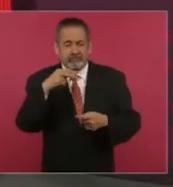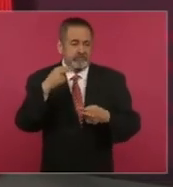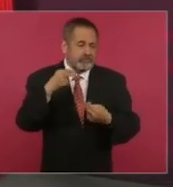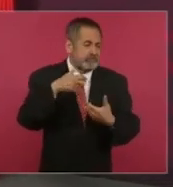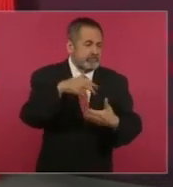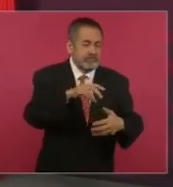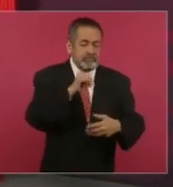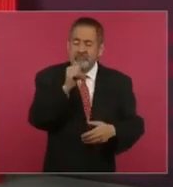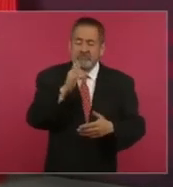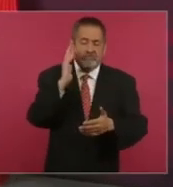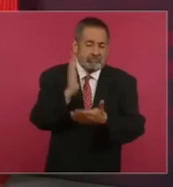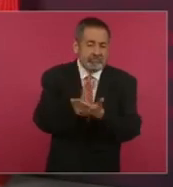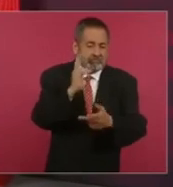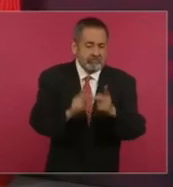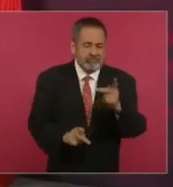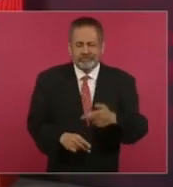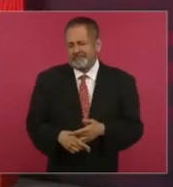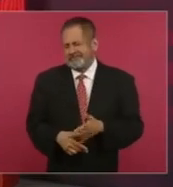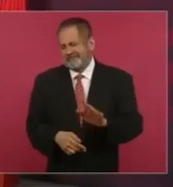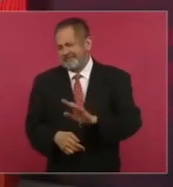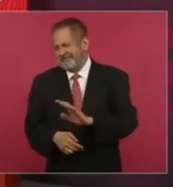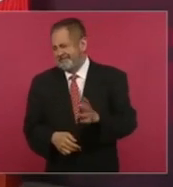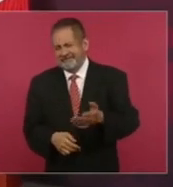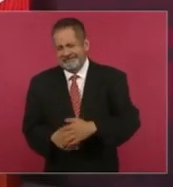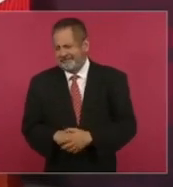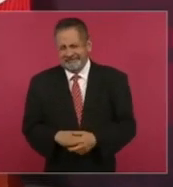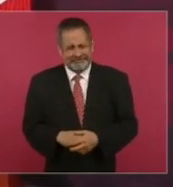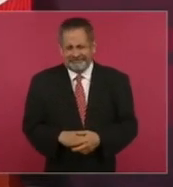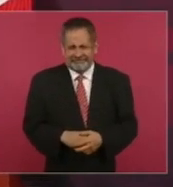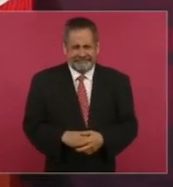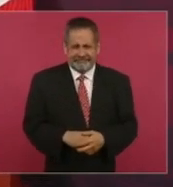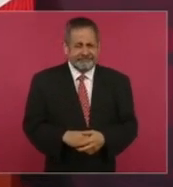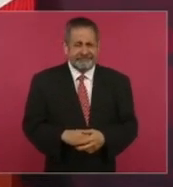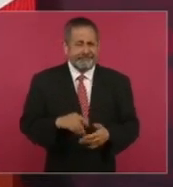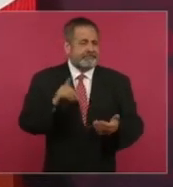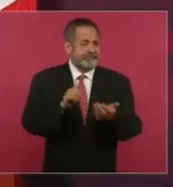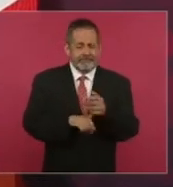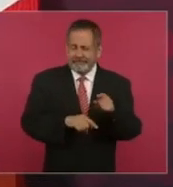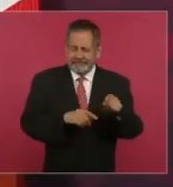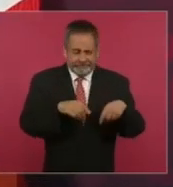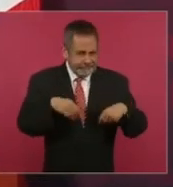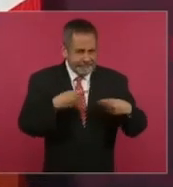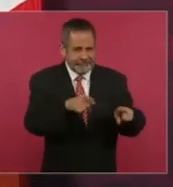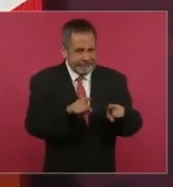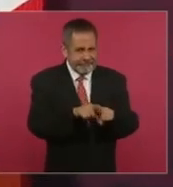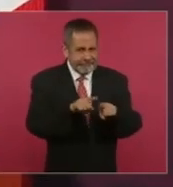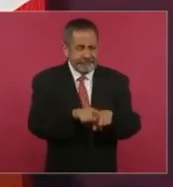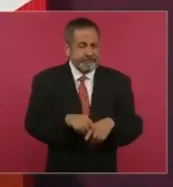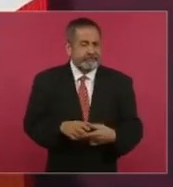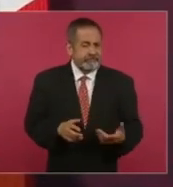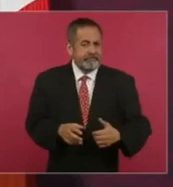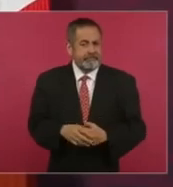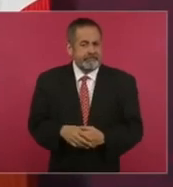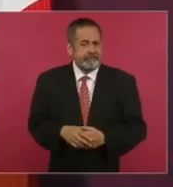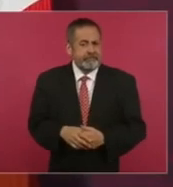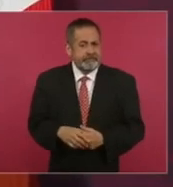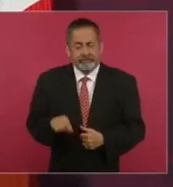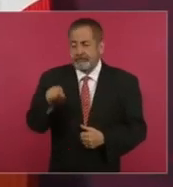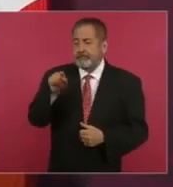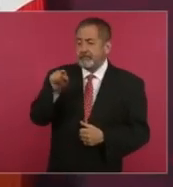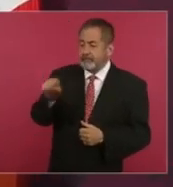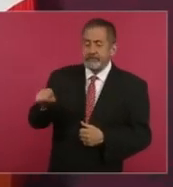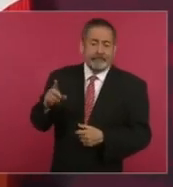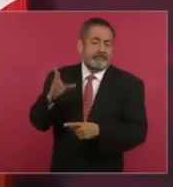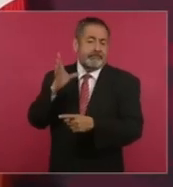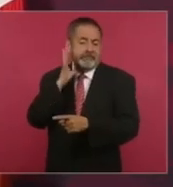en Palacio Nacional presidente cuando dice que quería culpar al ejército socavar A qué se refiere se le preguntó es que hay